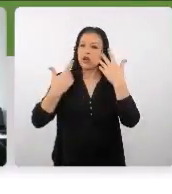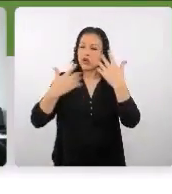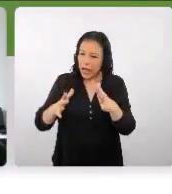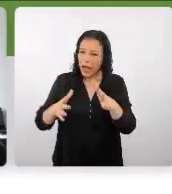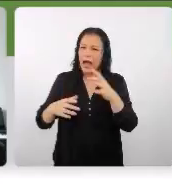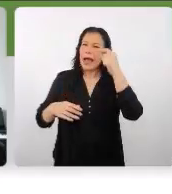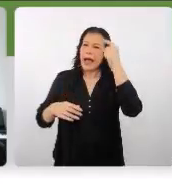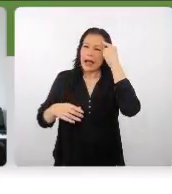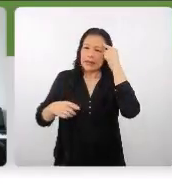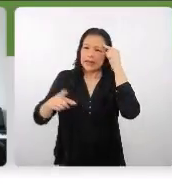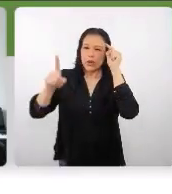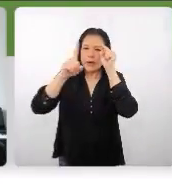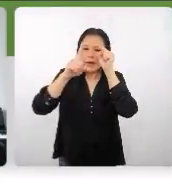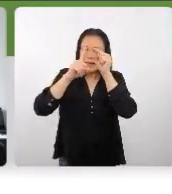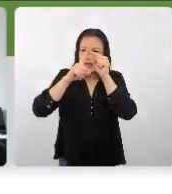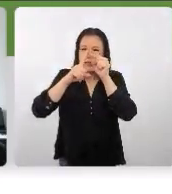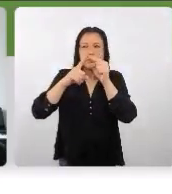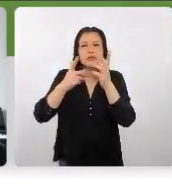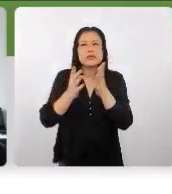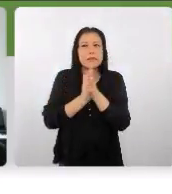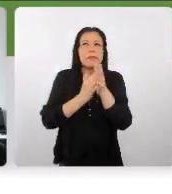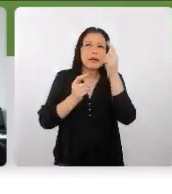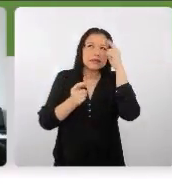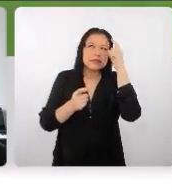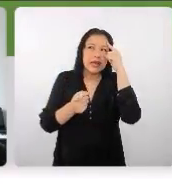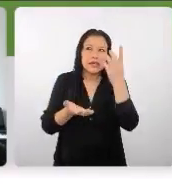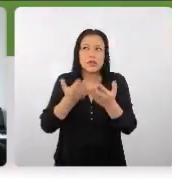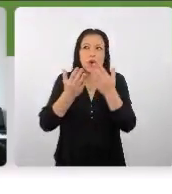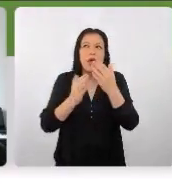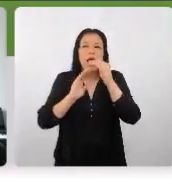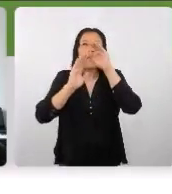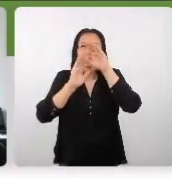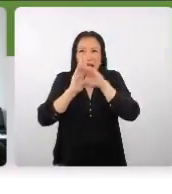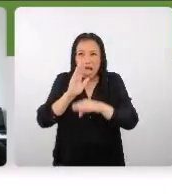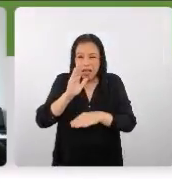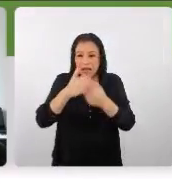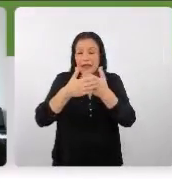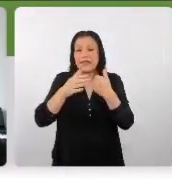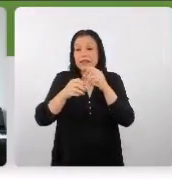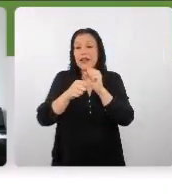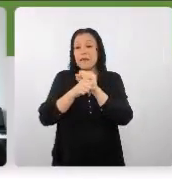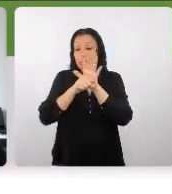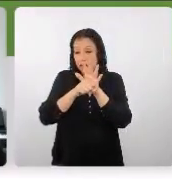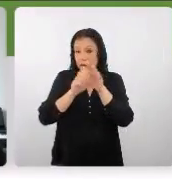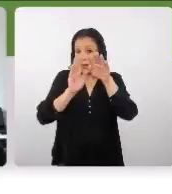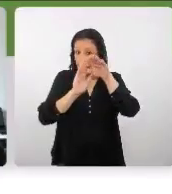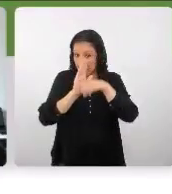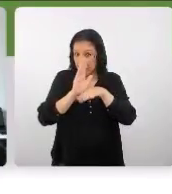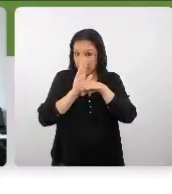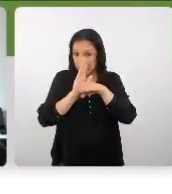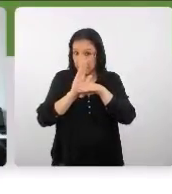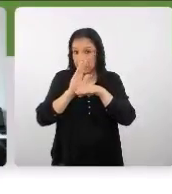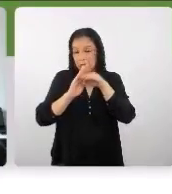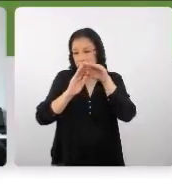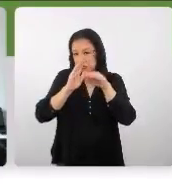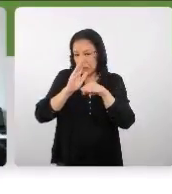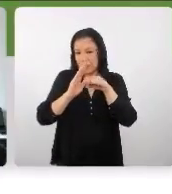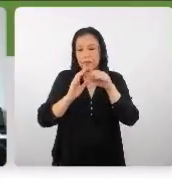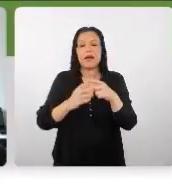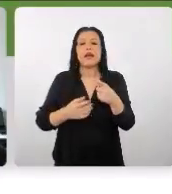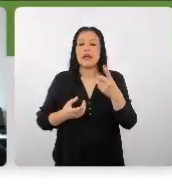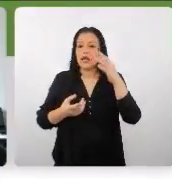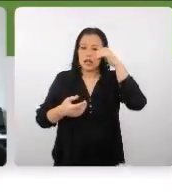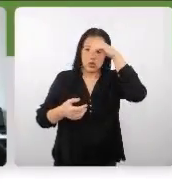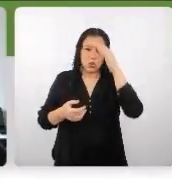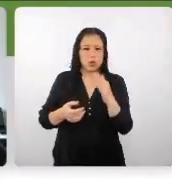viajar a países latinoamericanos era baja antes de la pandemia. Sin embargo, por el tema de distancia, nunca han sido